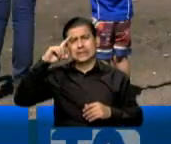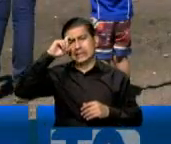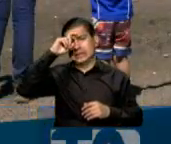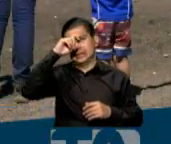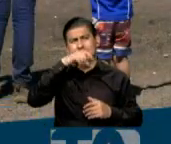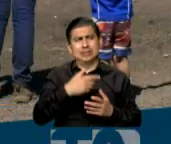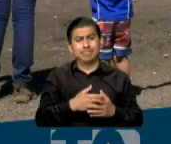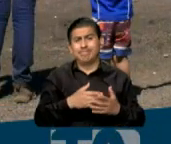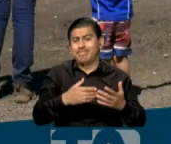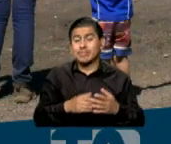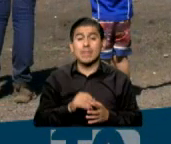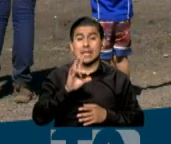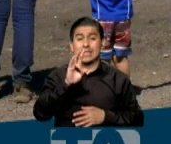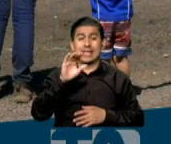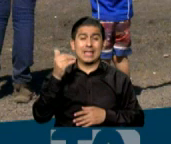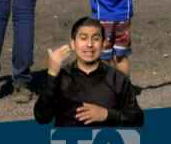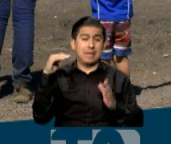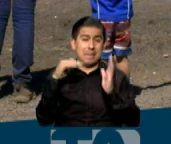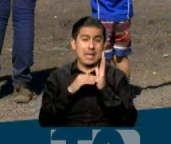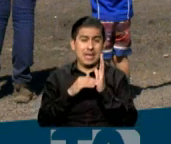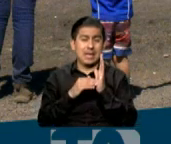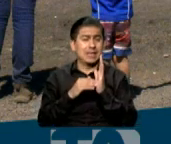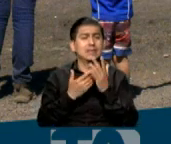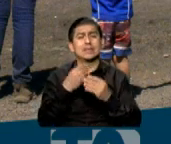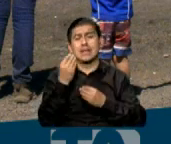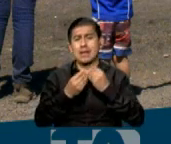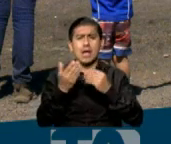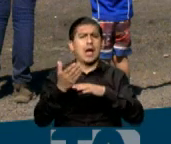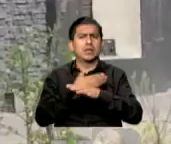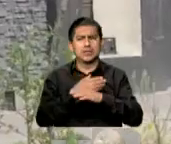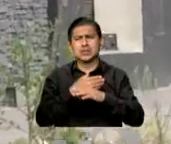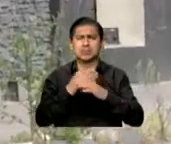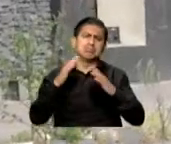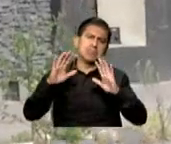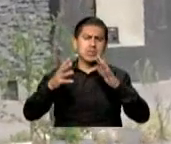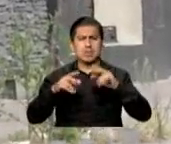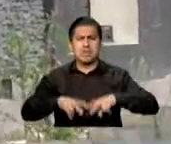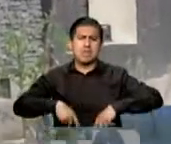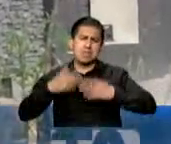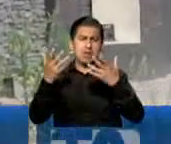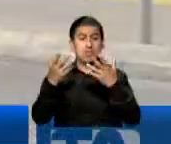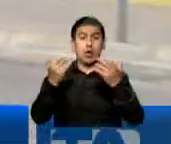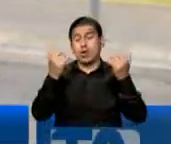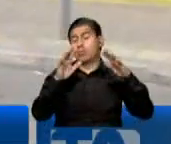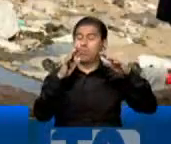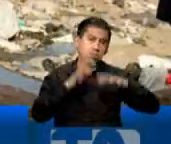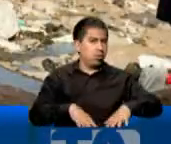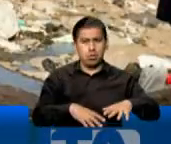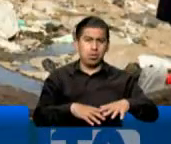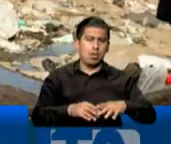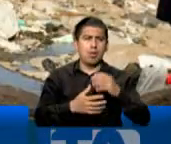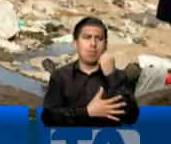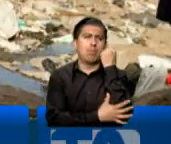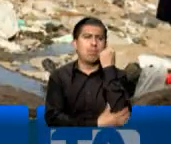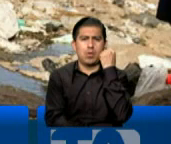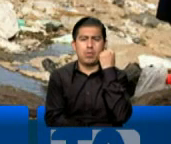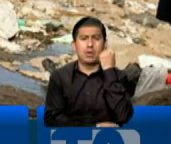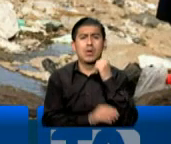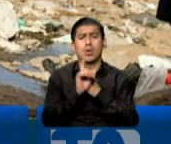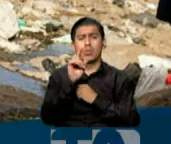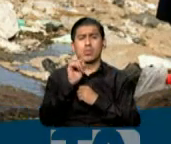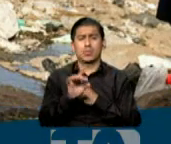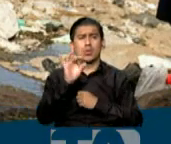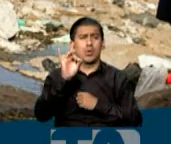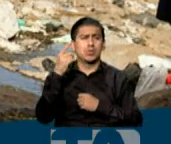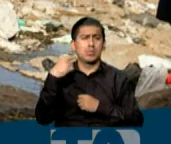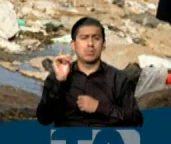con 715 mil hogares que pasarán a vivir en condiciones precarias. Se estima que debido al COVID-19 habrá 1,8 millones